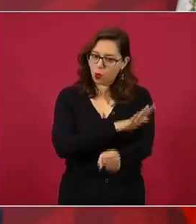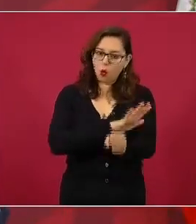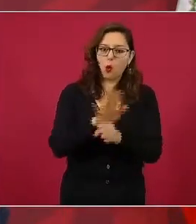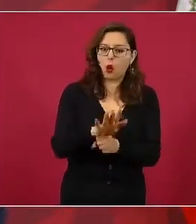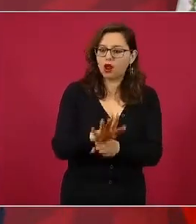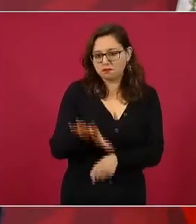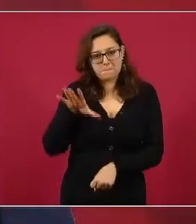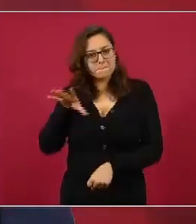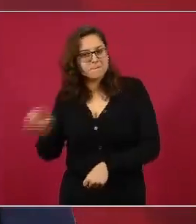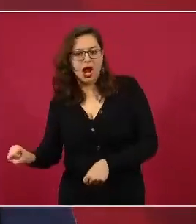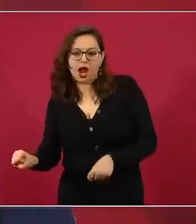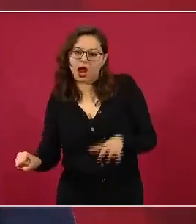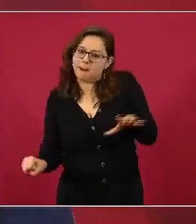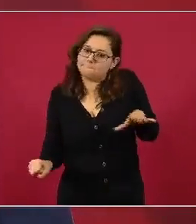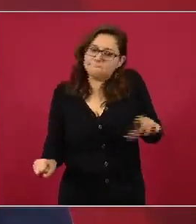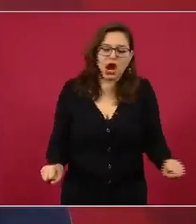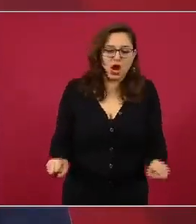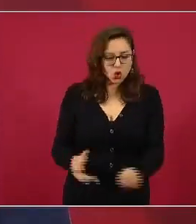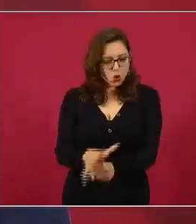en términos políticos.